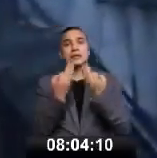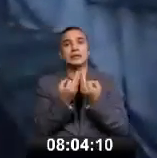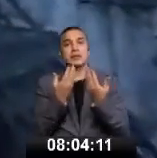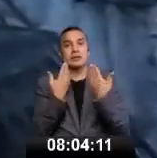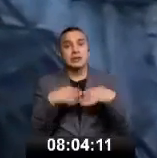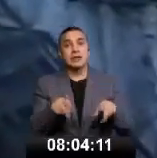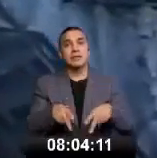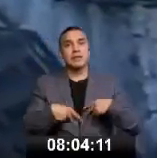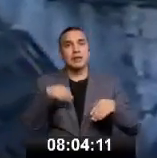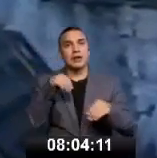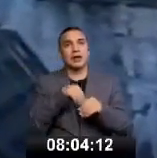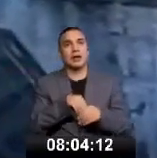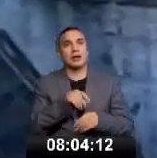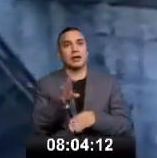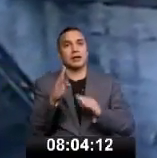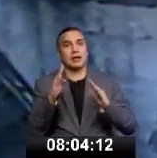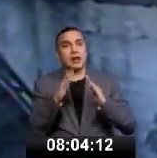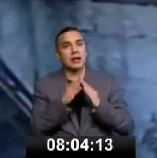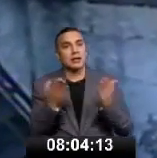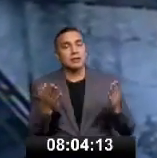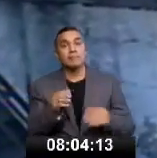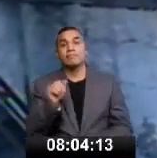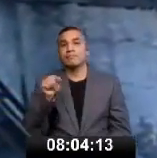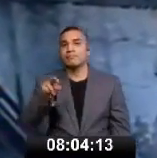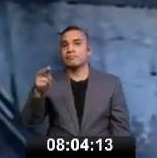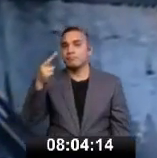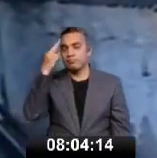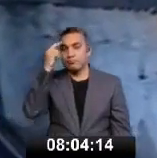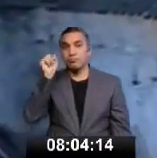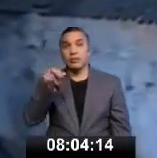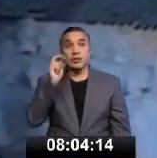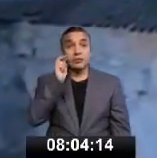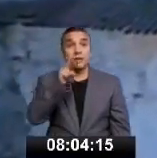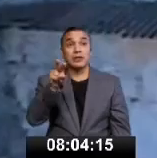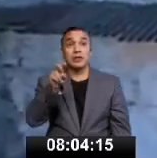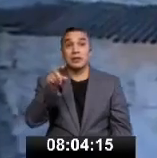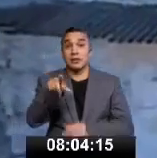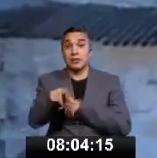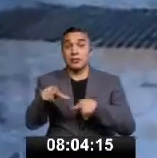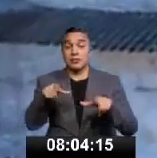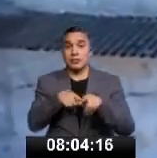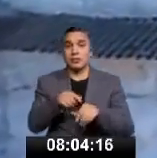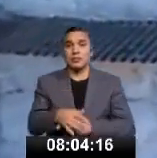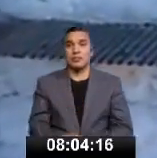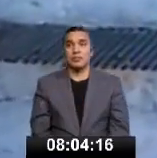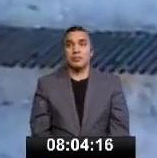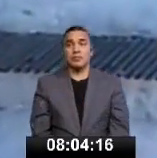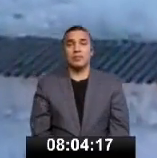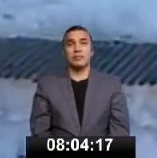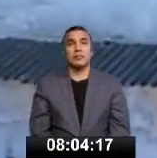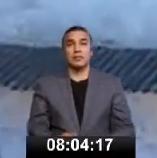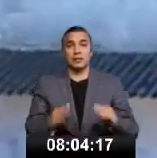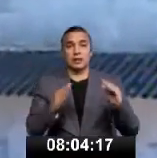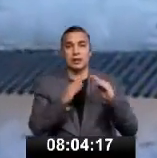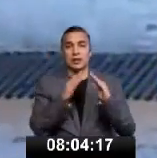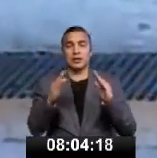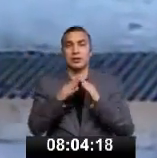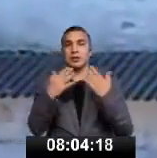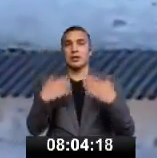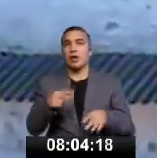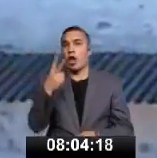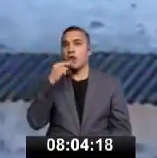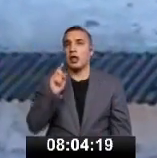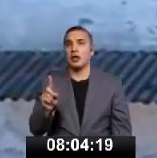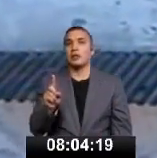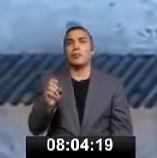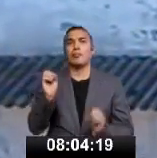las familias que están viviendo en esta vivienda. Sí, bueno, aquí podemos observar esta franja de casas, funcionaban como hoteles.